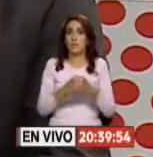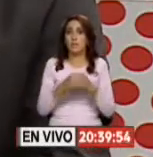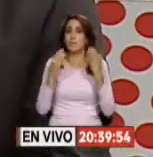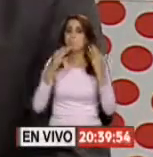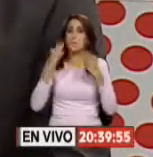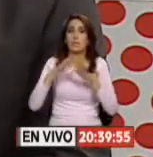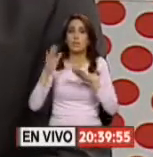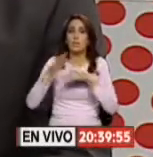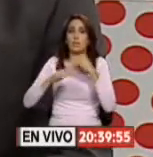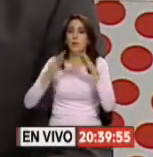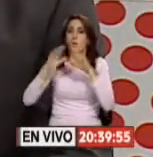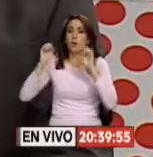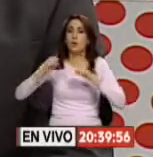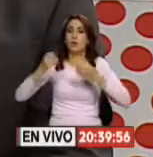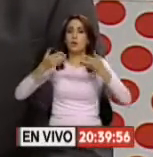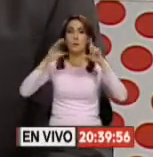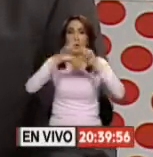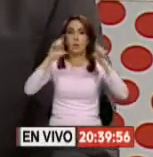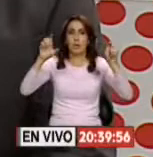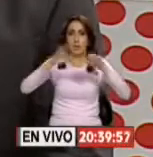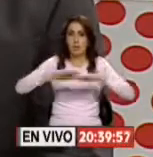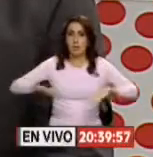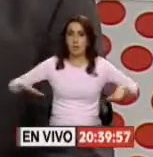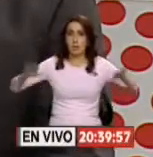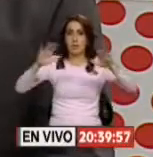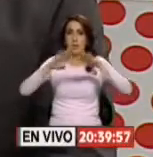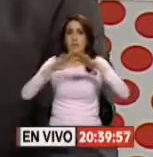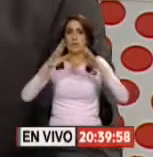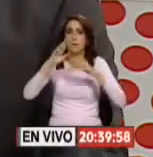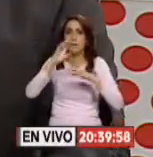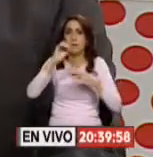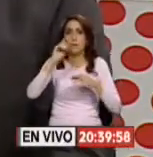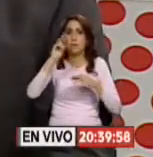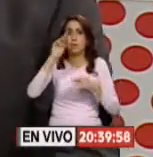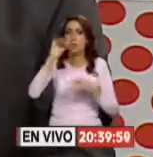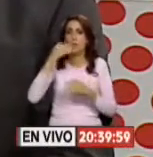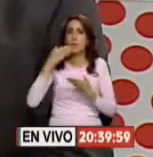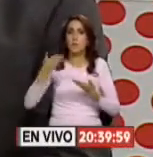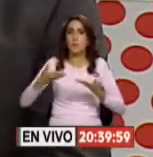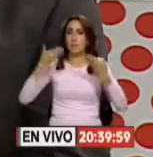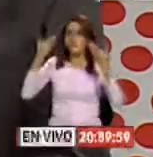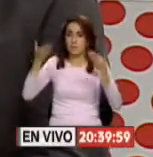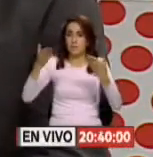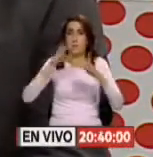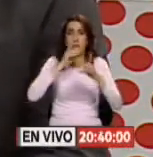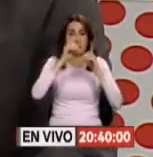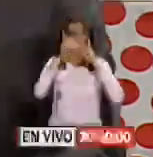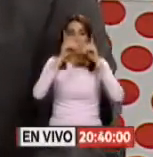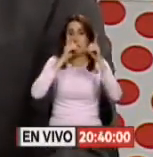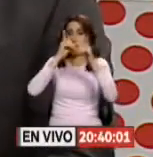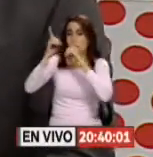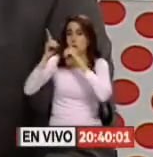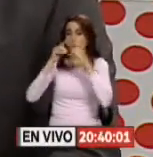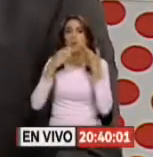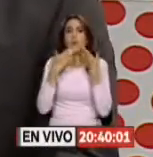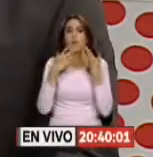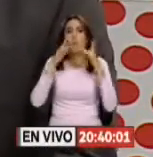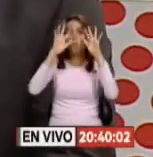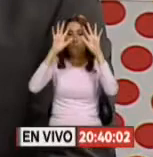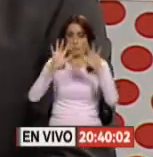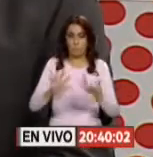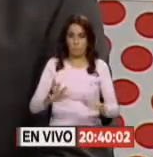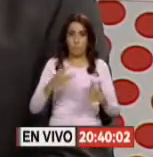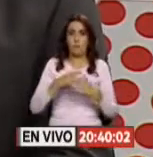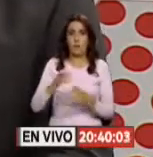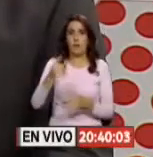no he podido pasar del counter de entrada. Me he acercado, la única persona con la que yo he logrado dialogar, me parece que es la secretaria porque es la persona